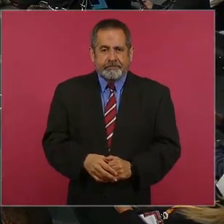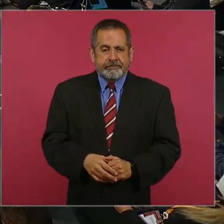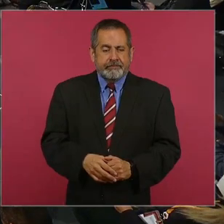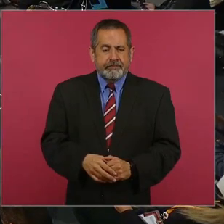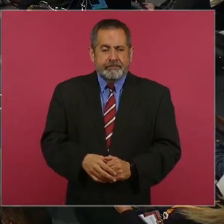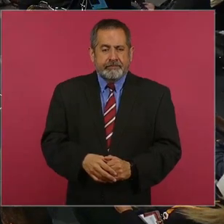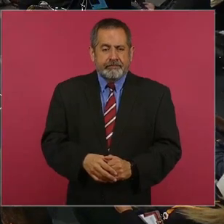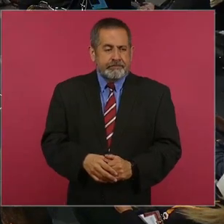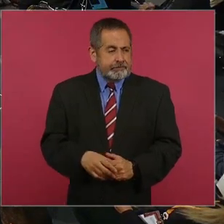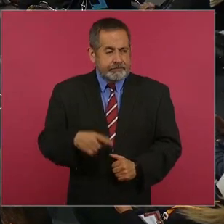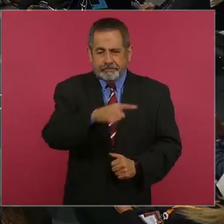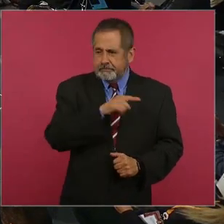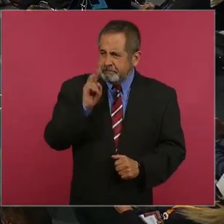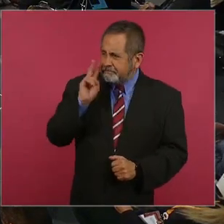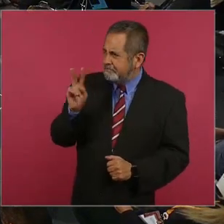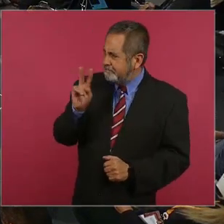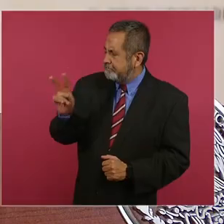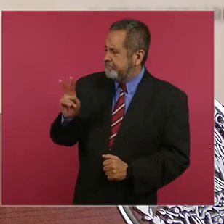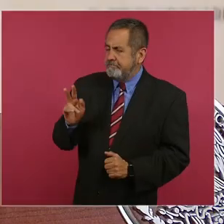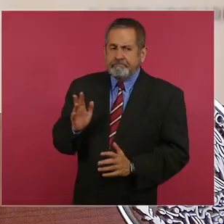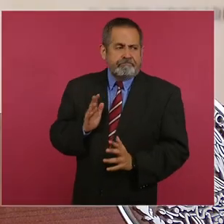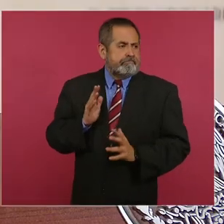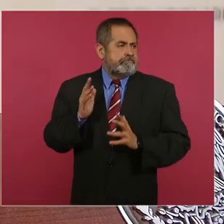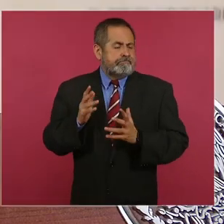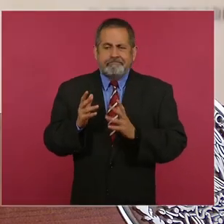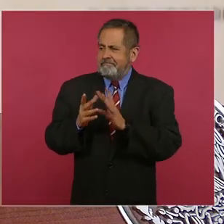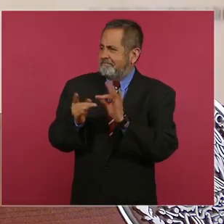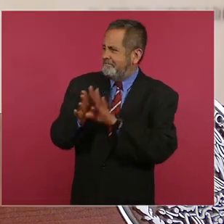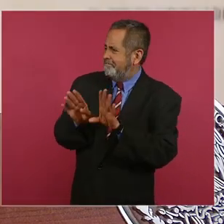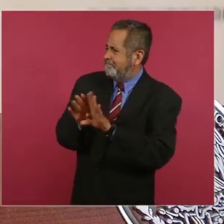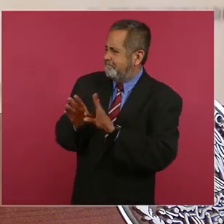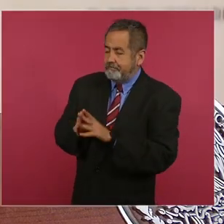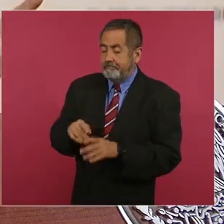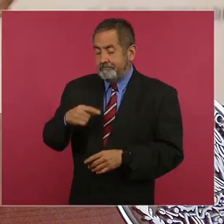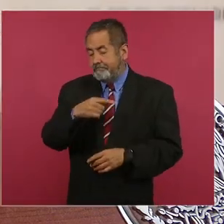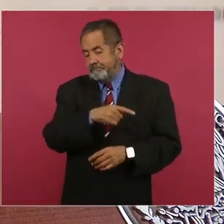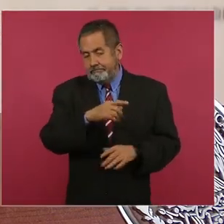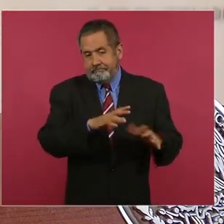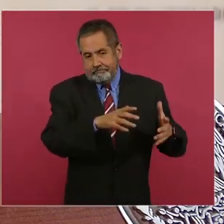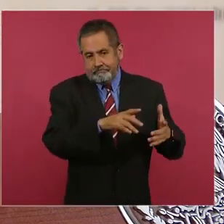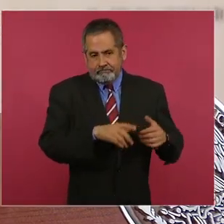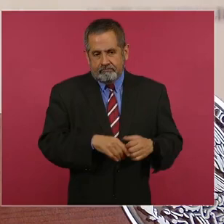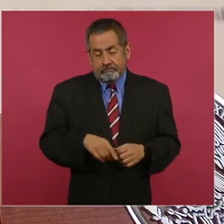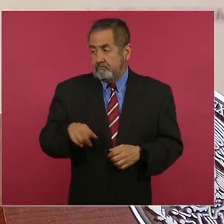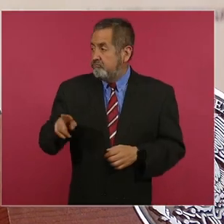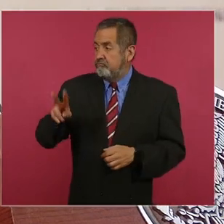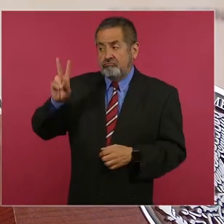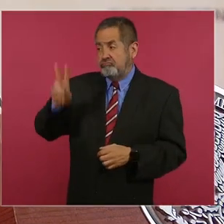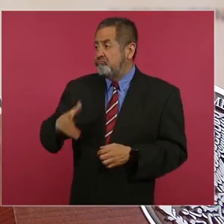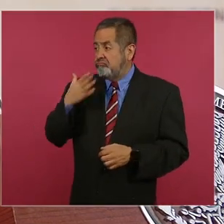lo apabulla o sea la realidad se impone